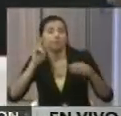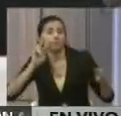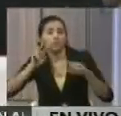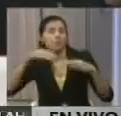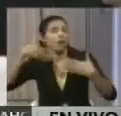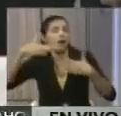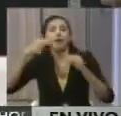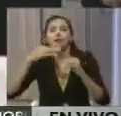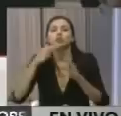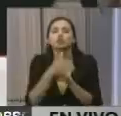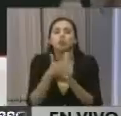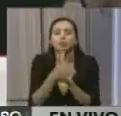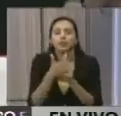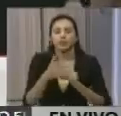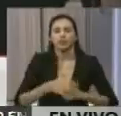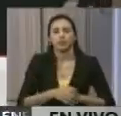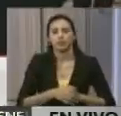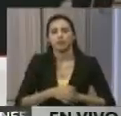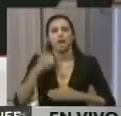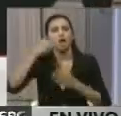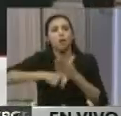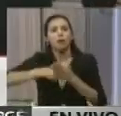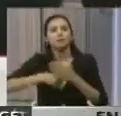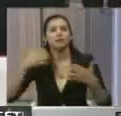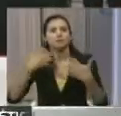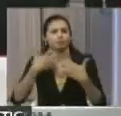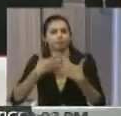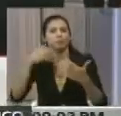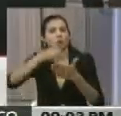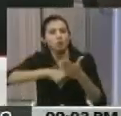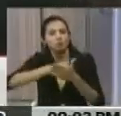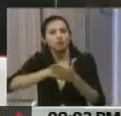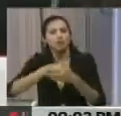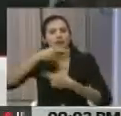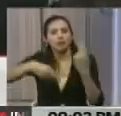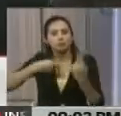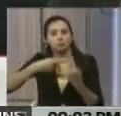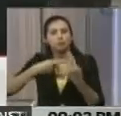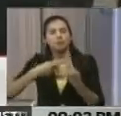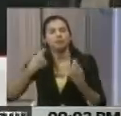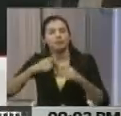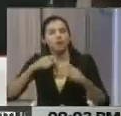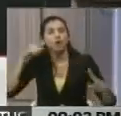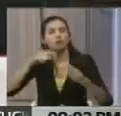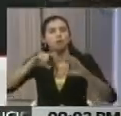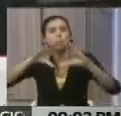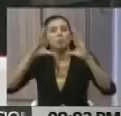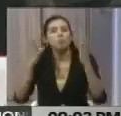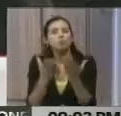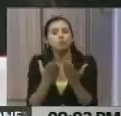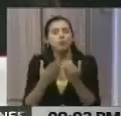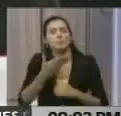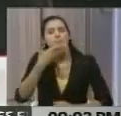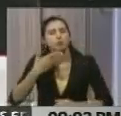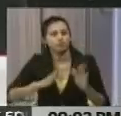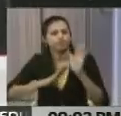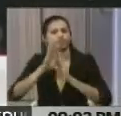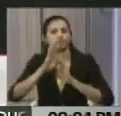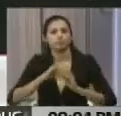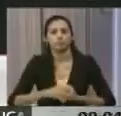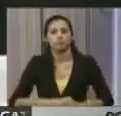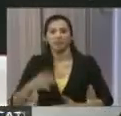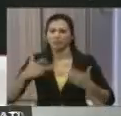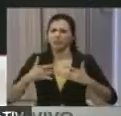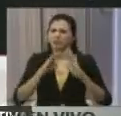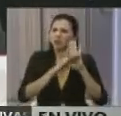debate acerca de la revolución bolivariana y su alcance y su objetivo de un mundo mejor, de la lucha por un mundo mejor. ¿El itinerario de estas actividades